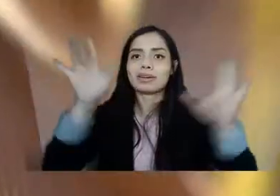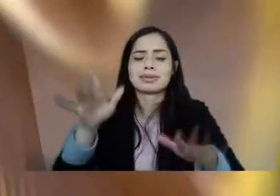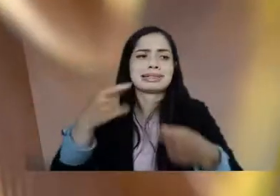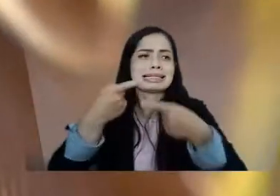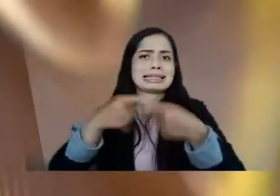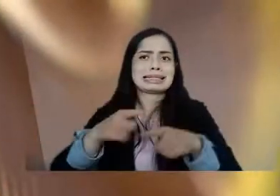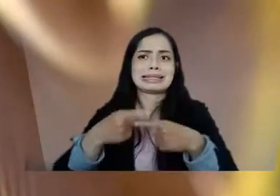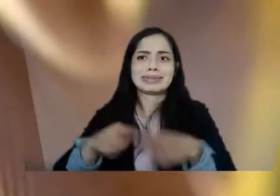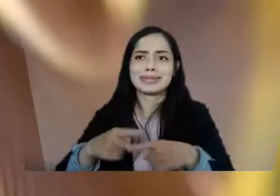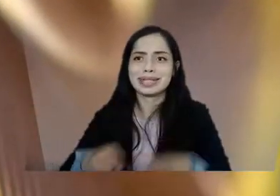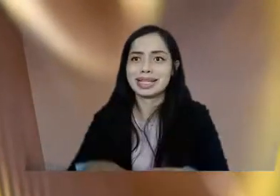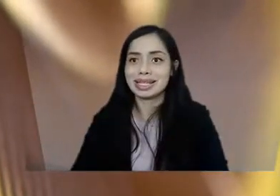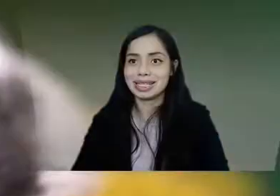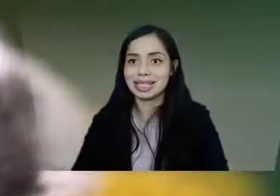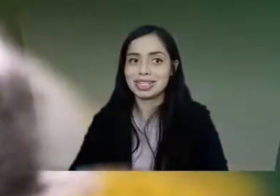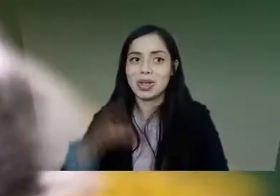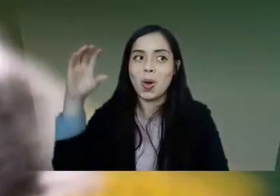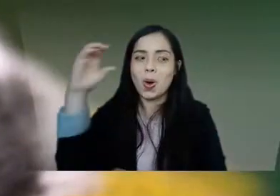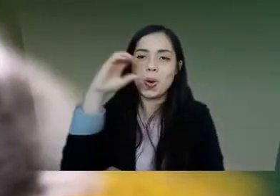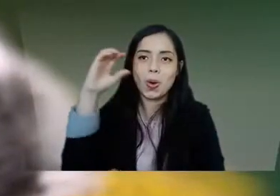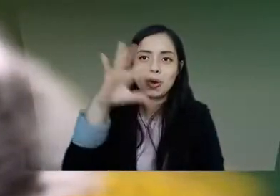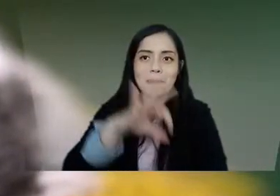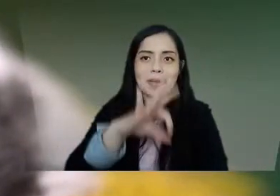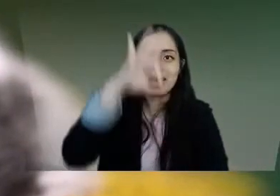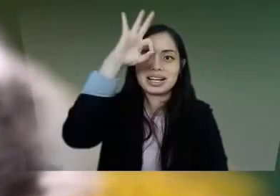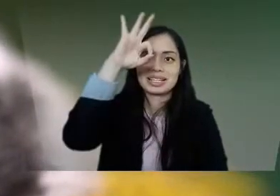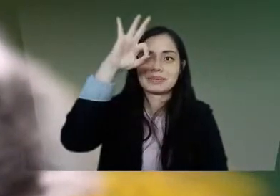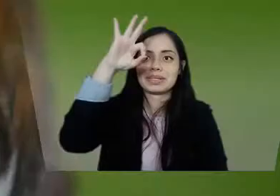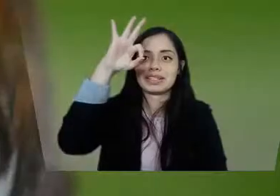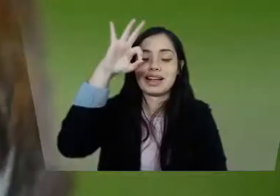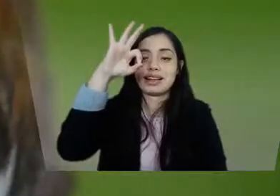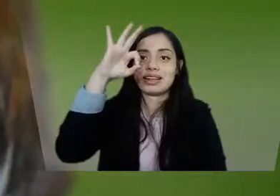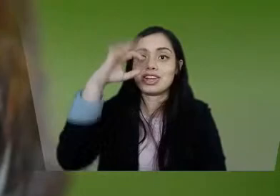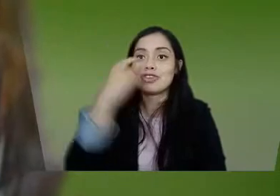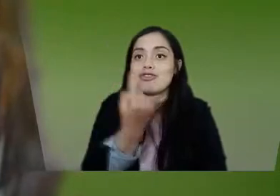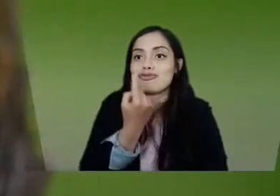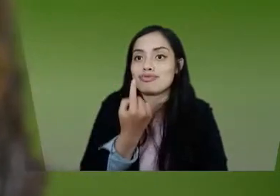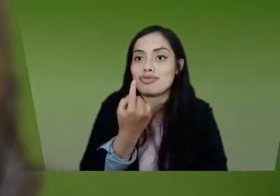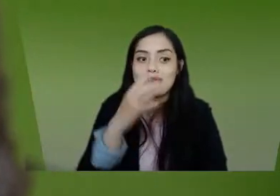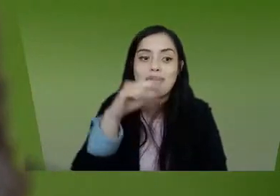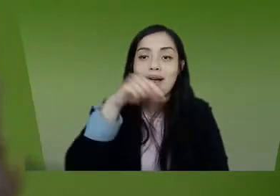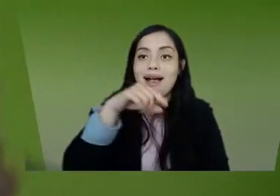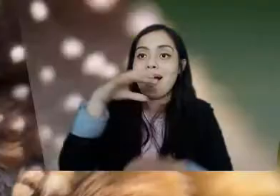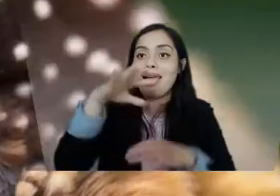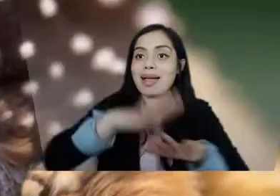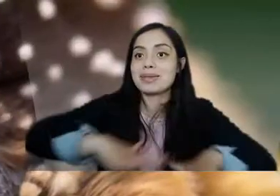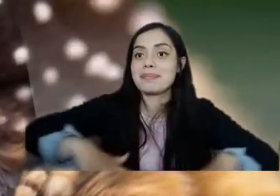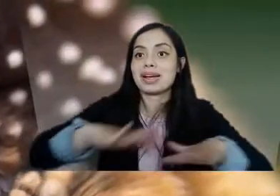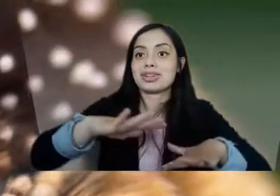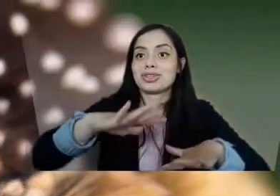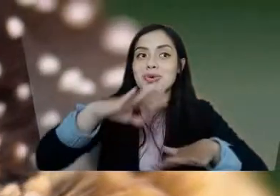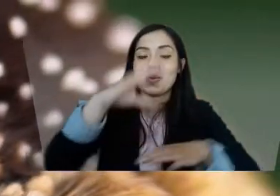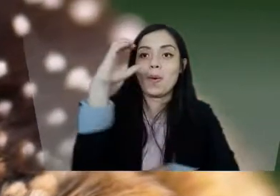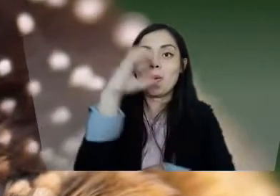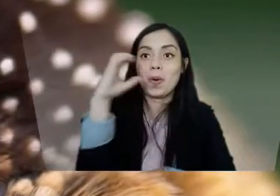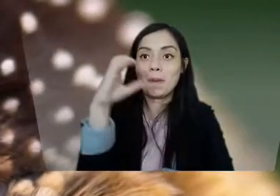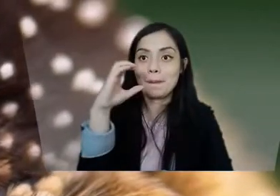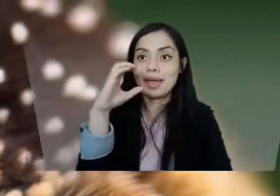entonces nos permite entender cómo esa diversidad única nuestra ha cambiado por cuenta de la transformación del paisaje.